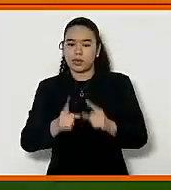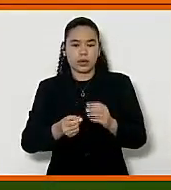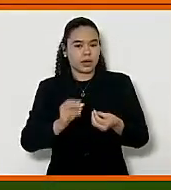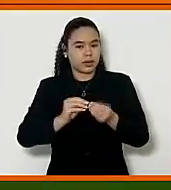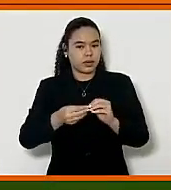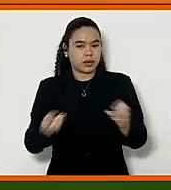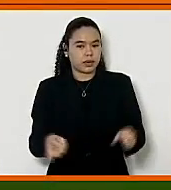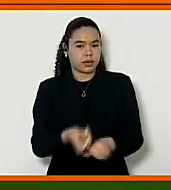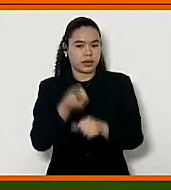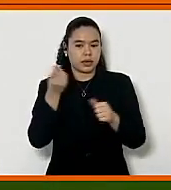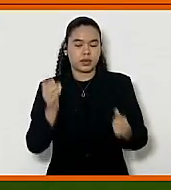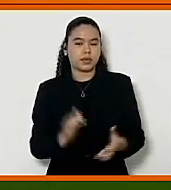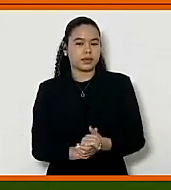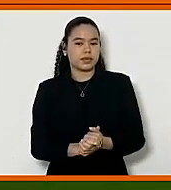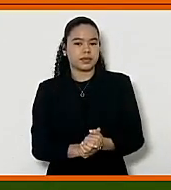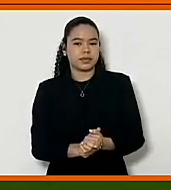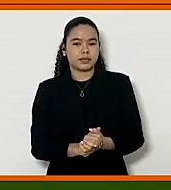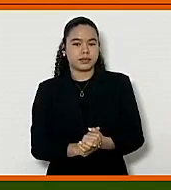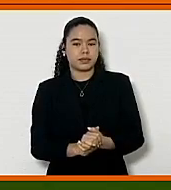número ganador.